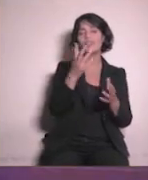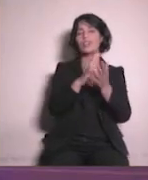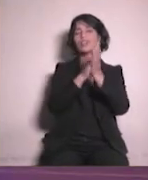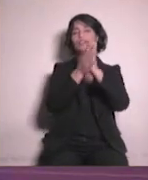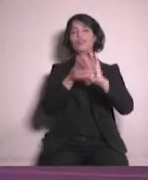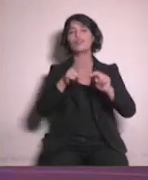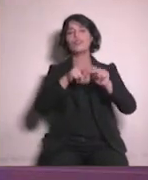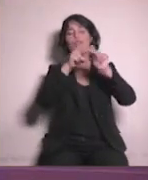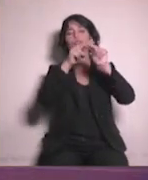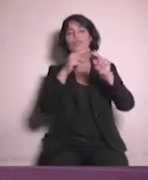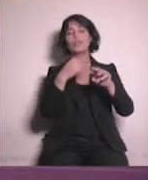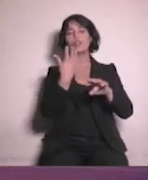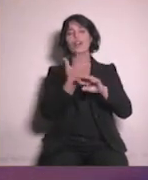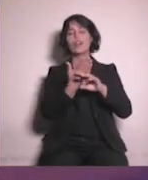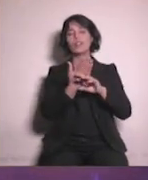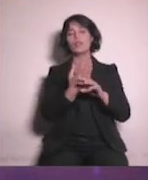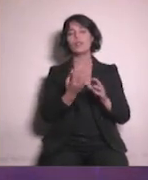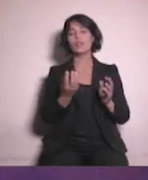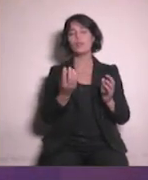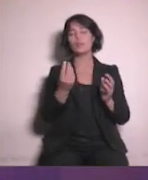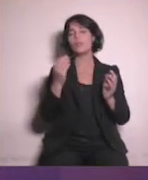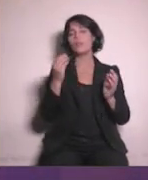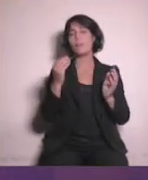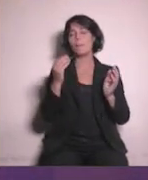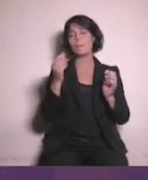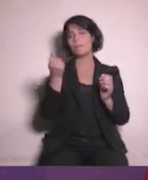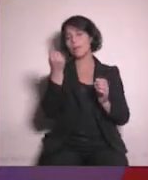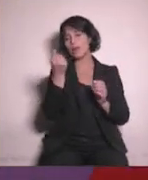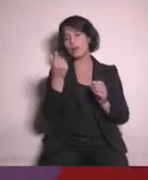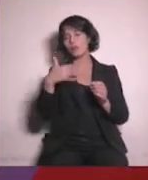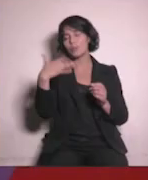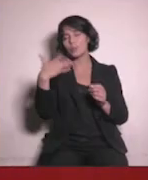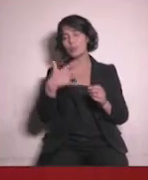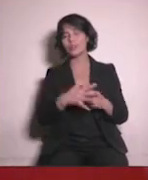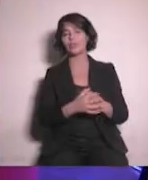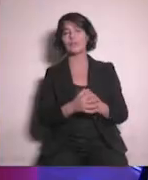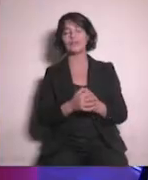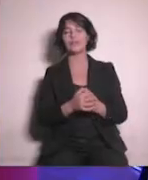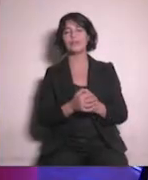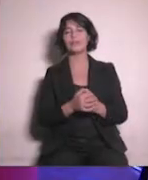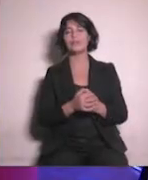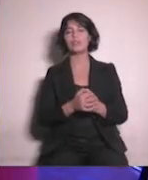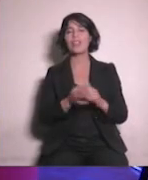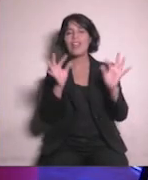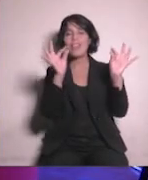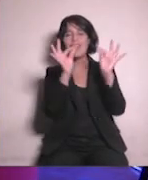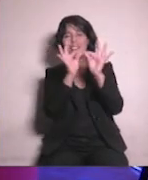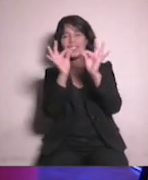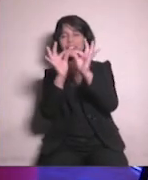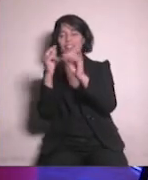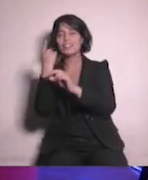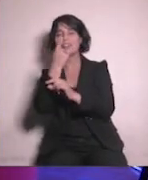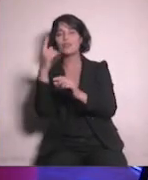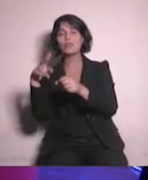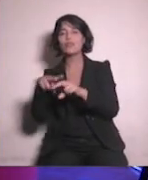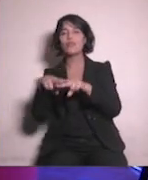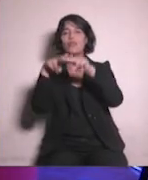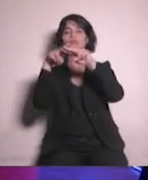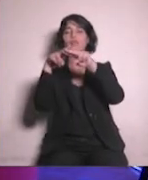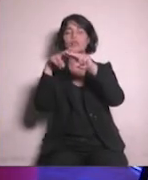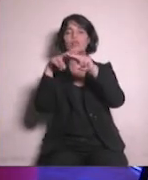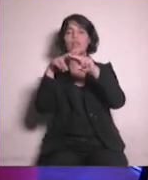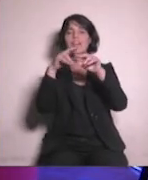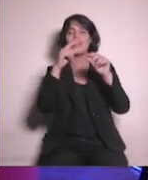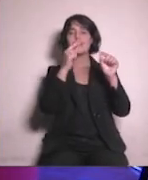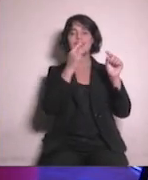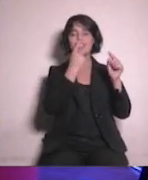los fondos hay una agregación importante de valor por esta inversión. El detalle de cada uno de los fondos, de cada